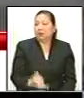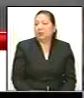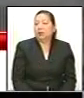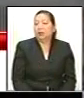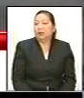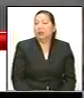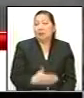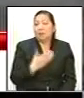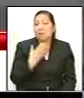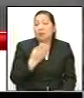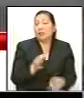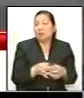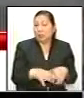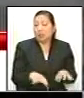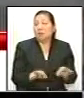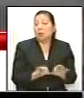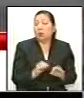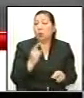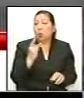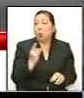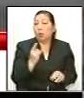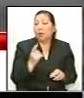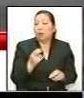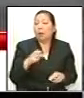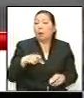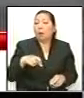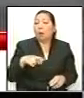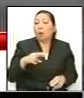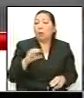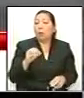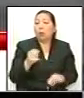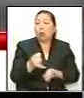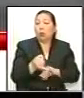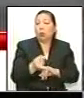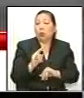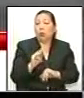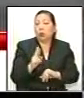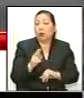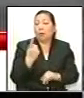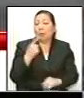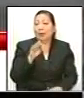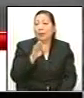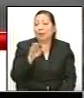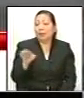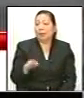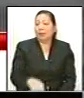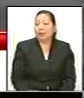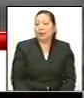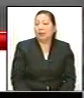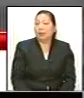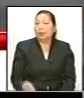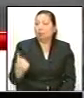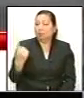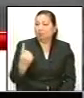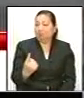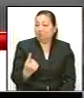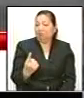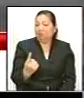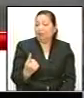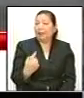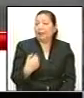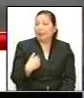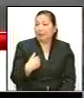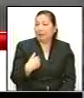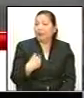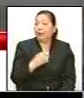es válido, es importante, es urgente, es el PROSUR. Justamente es para ese viaje venir, traer al presidente, al Canciller de la